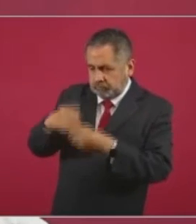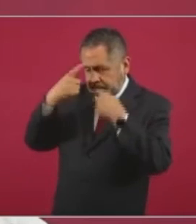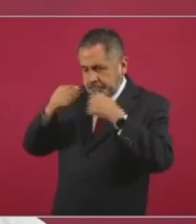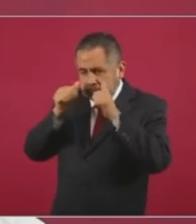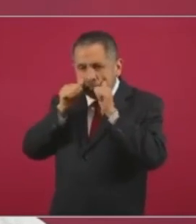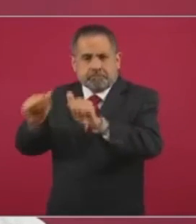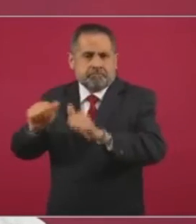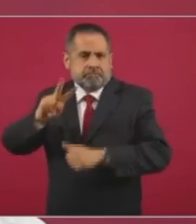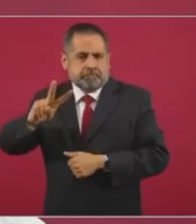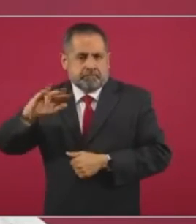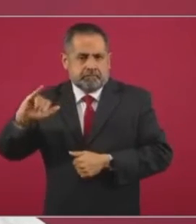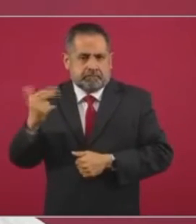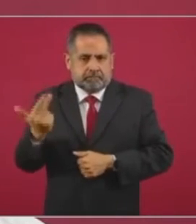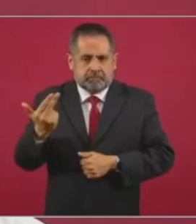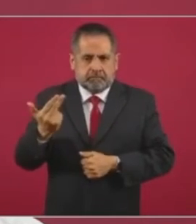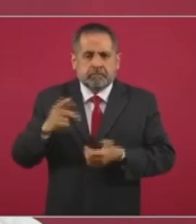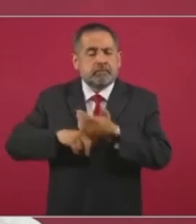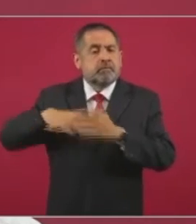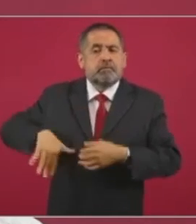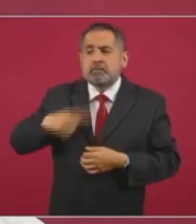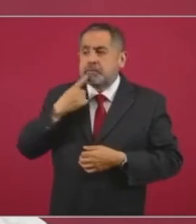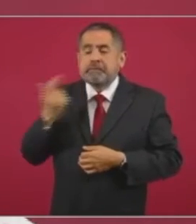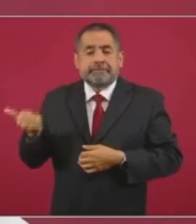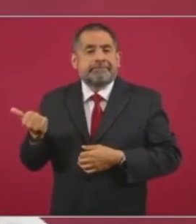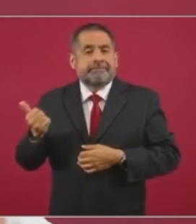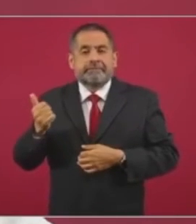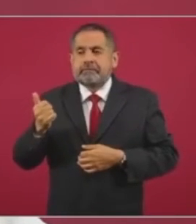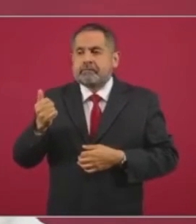salud centrada en las personas que la doctora Letze de la Torre